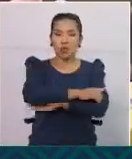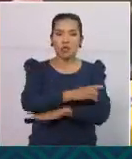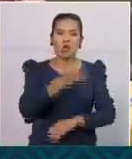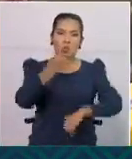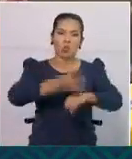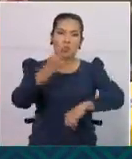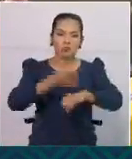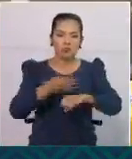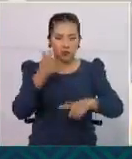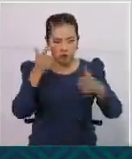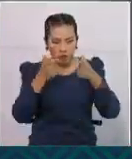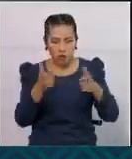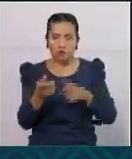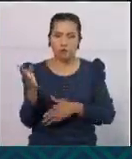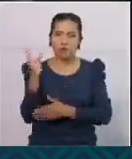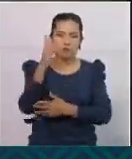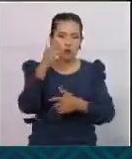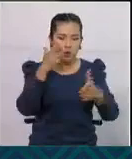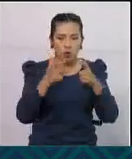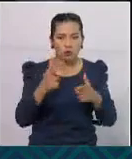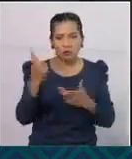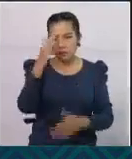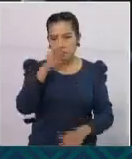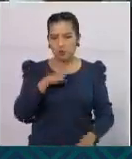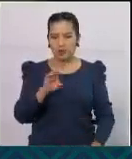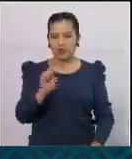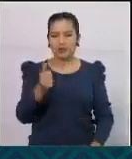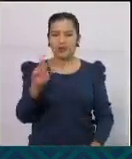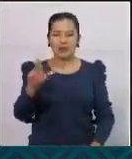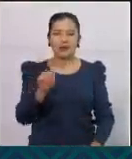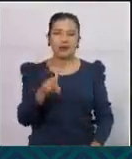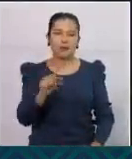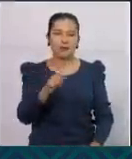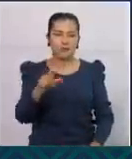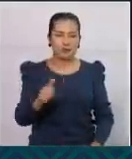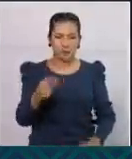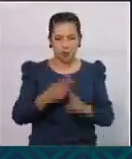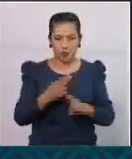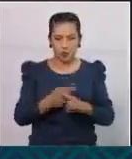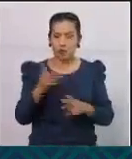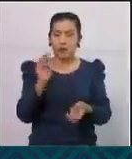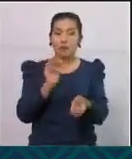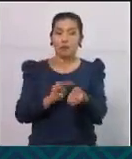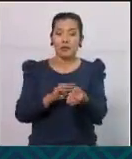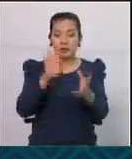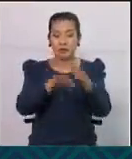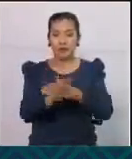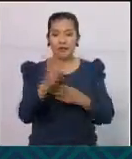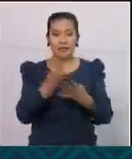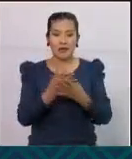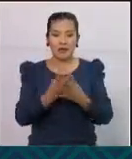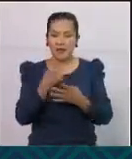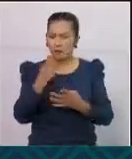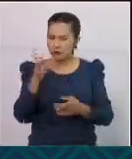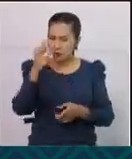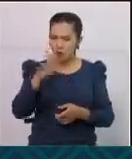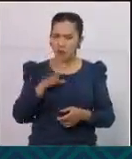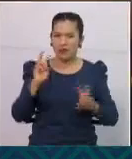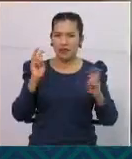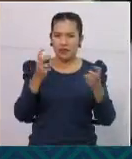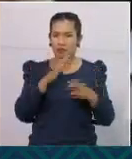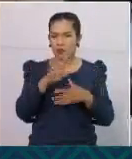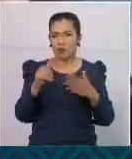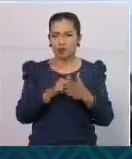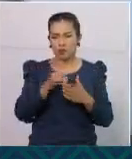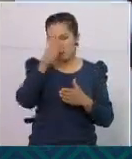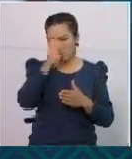de médicos y enfermeros. César Apaza se encuentra estable de salud. Médicos de régimen penitenciario descartan que Apaza haya tenido un cuadro de embolia.